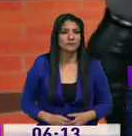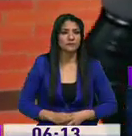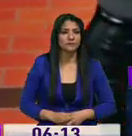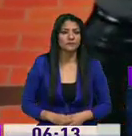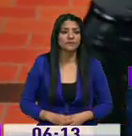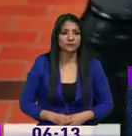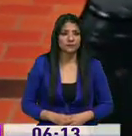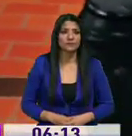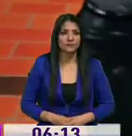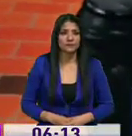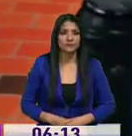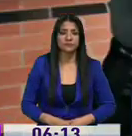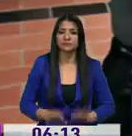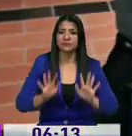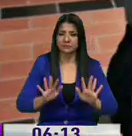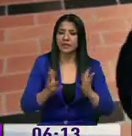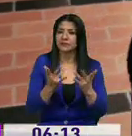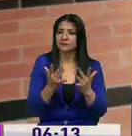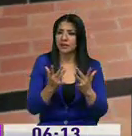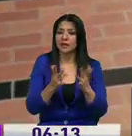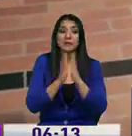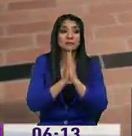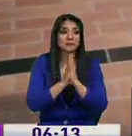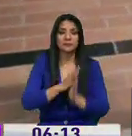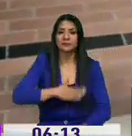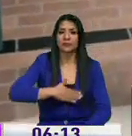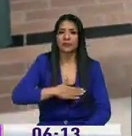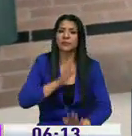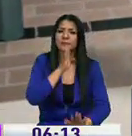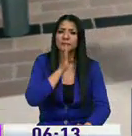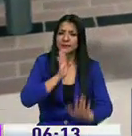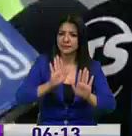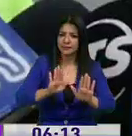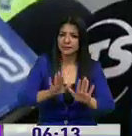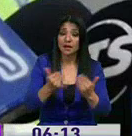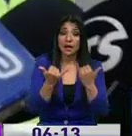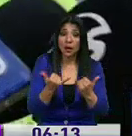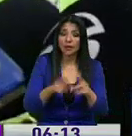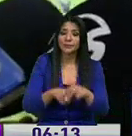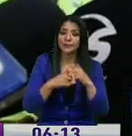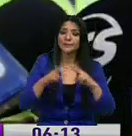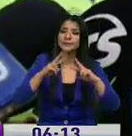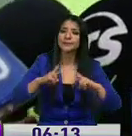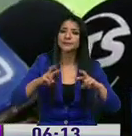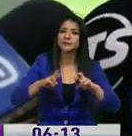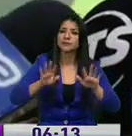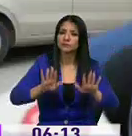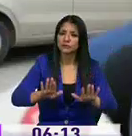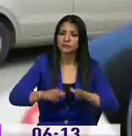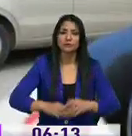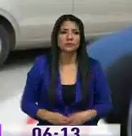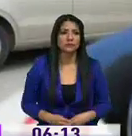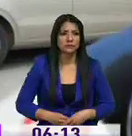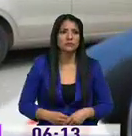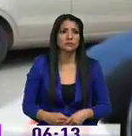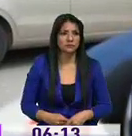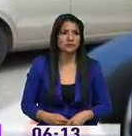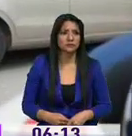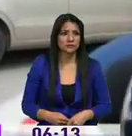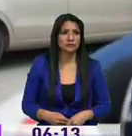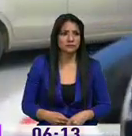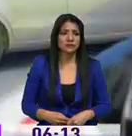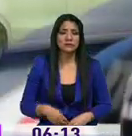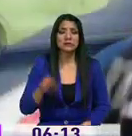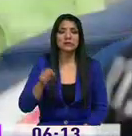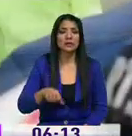eso está por verificarse por favor les pido que tengan paciencia ahorita comienzan las investigaciones en este momento posiblemente estaríamos hablando